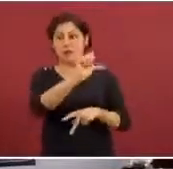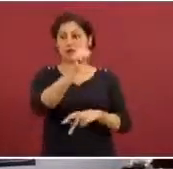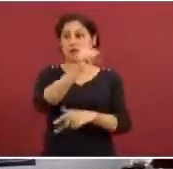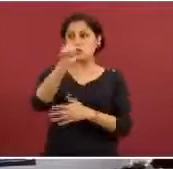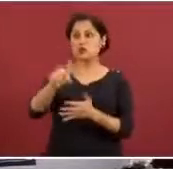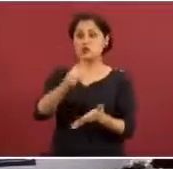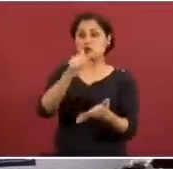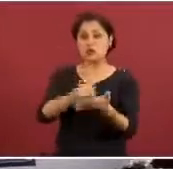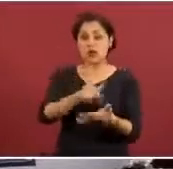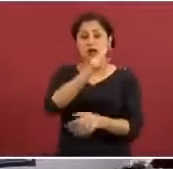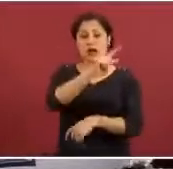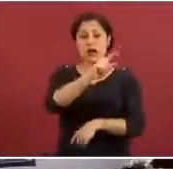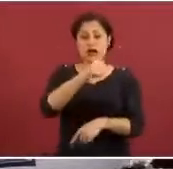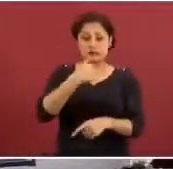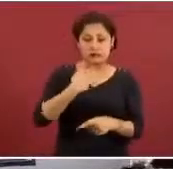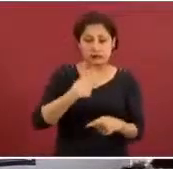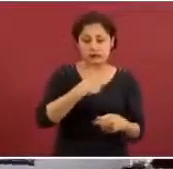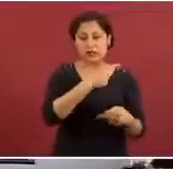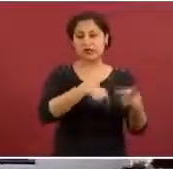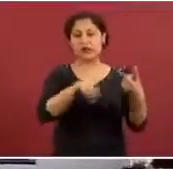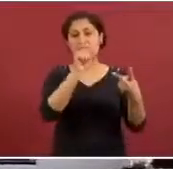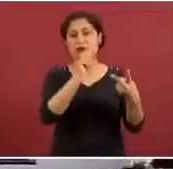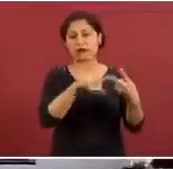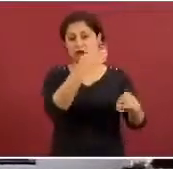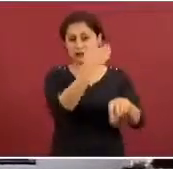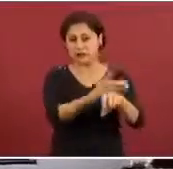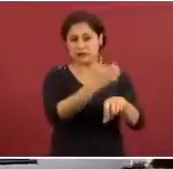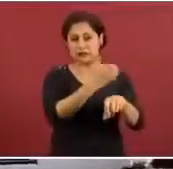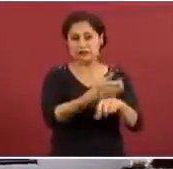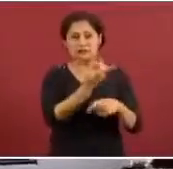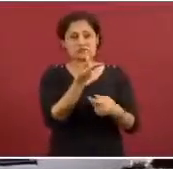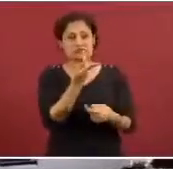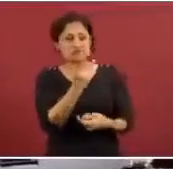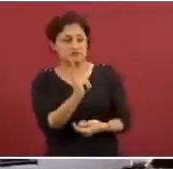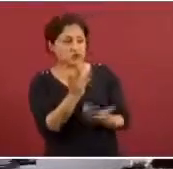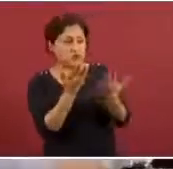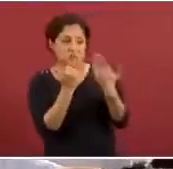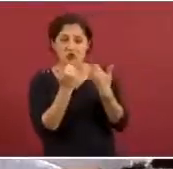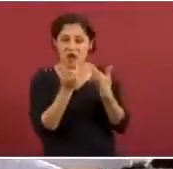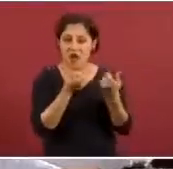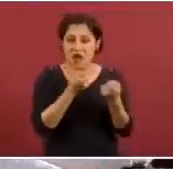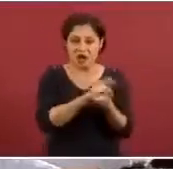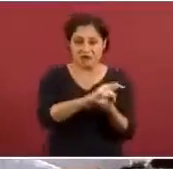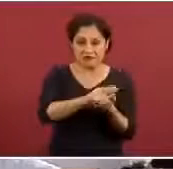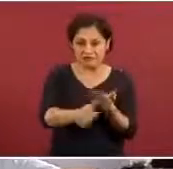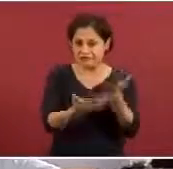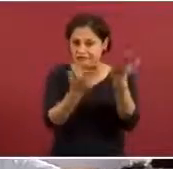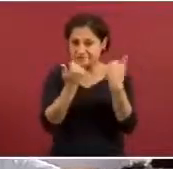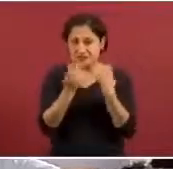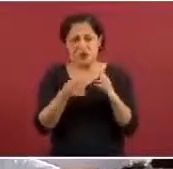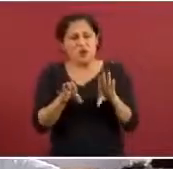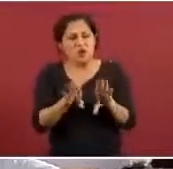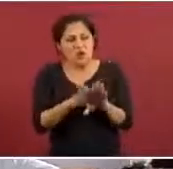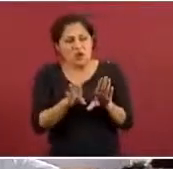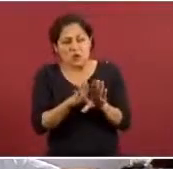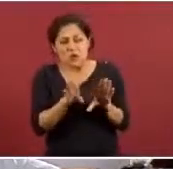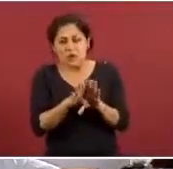canadienses, sin ningún control y ningún, digamos, como atinadamente lo dijo el presidente, bueno, que hubiera